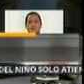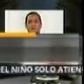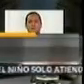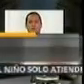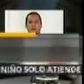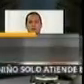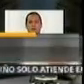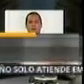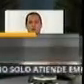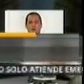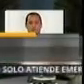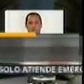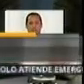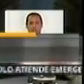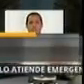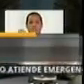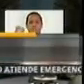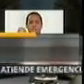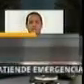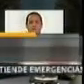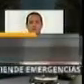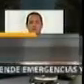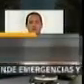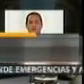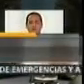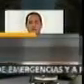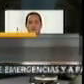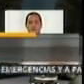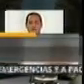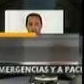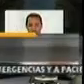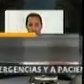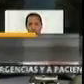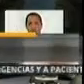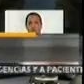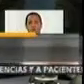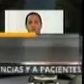afectar los derechos de quienes están en esas reuniones.